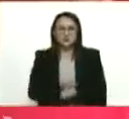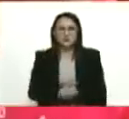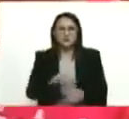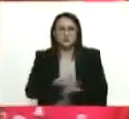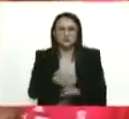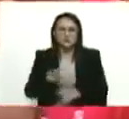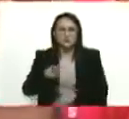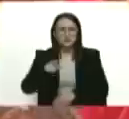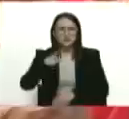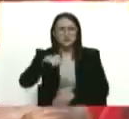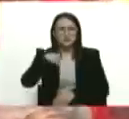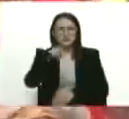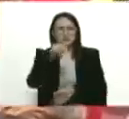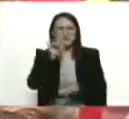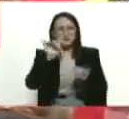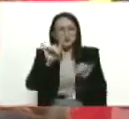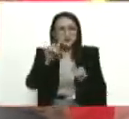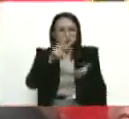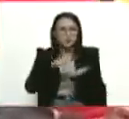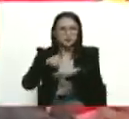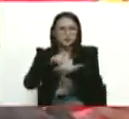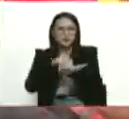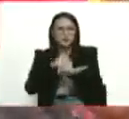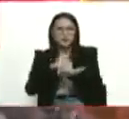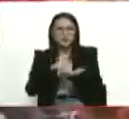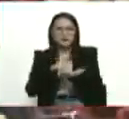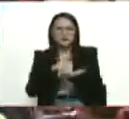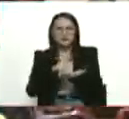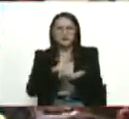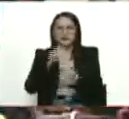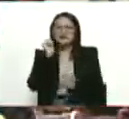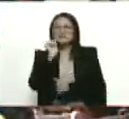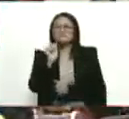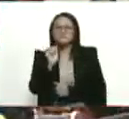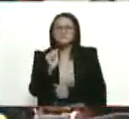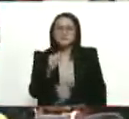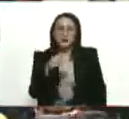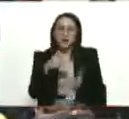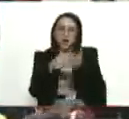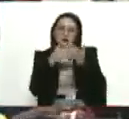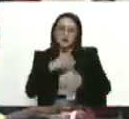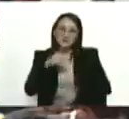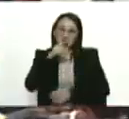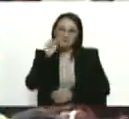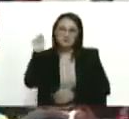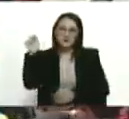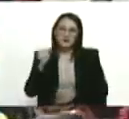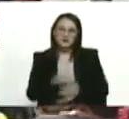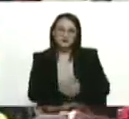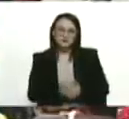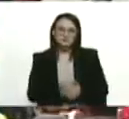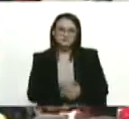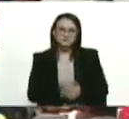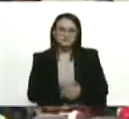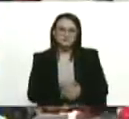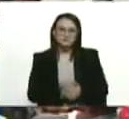tú participaste en el intento de asesinato contra el presidente Nicolás Maduro? Se meten la lengua